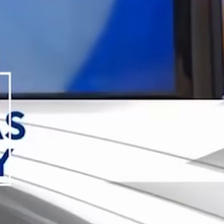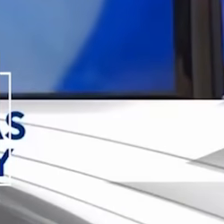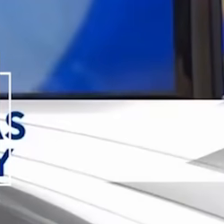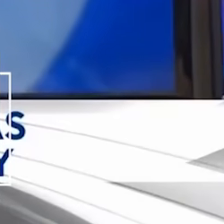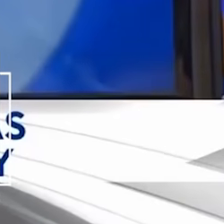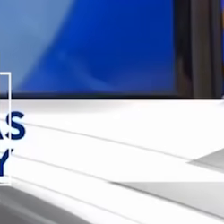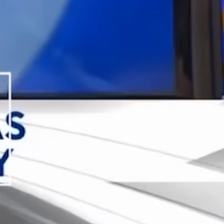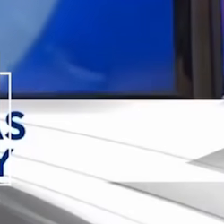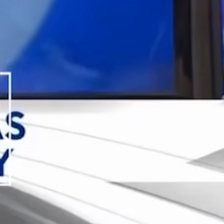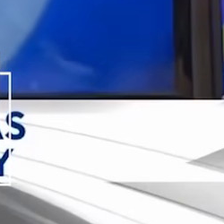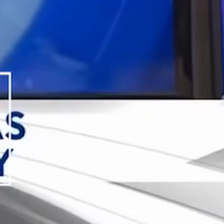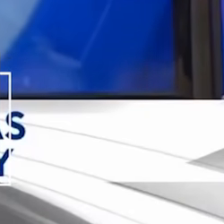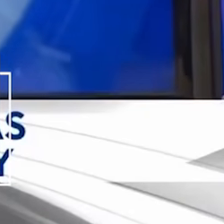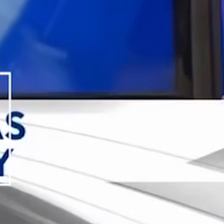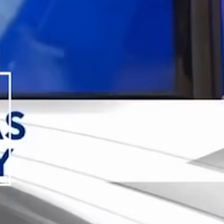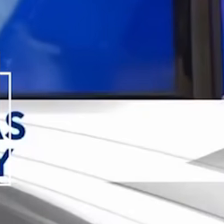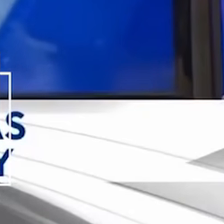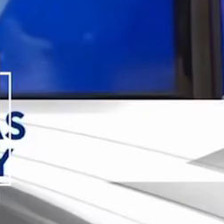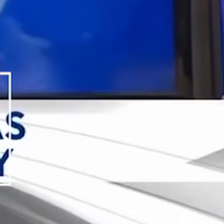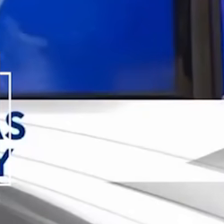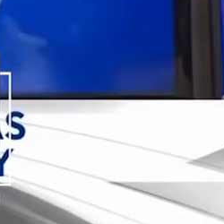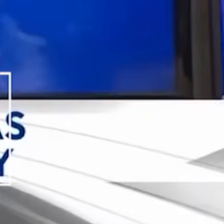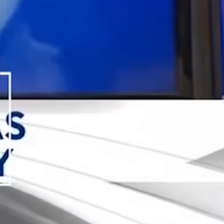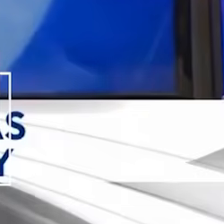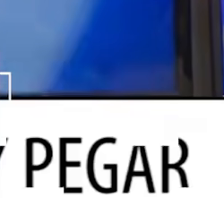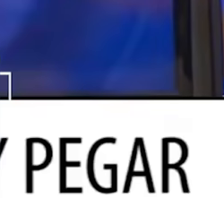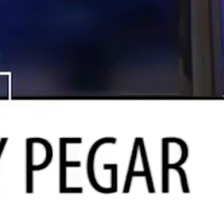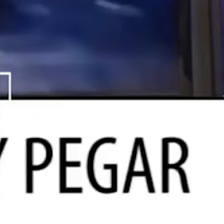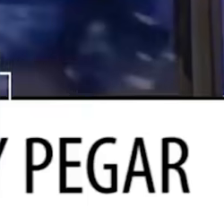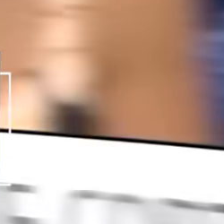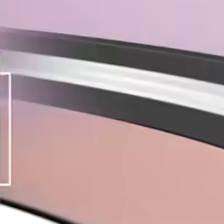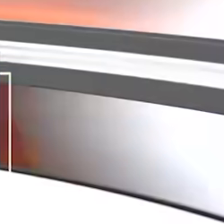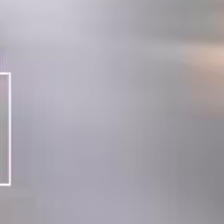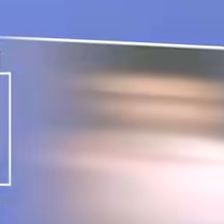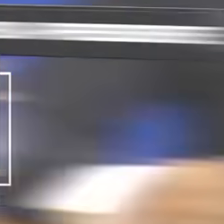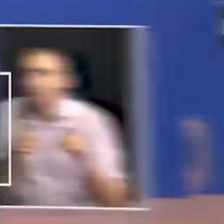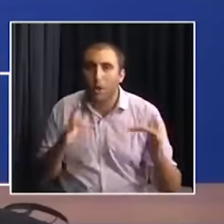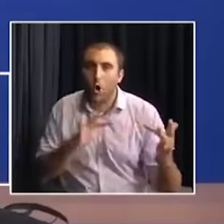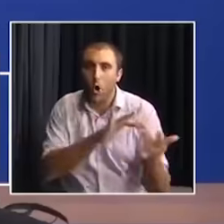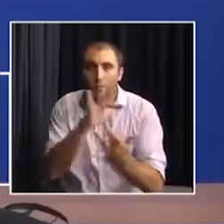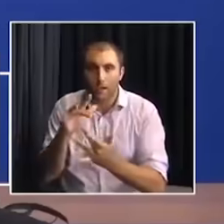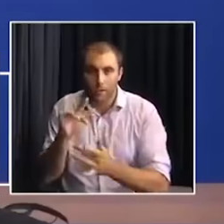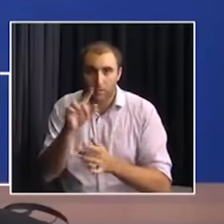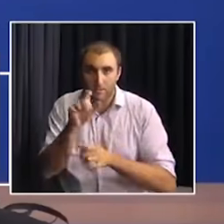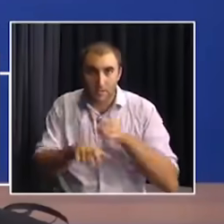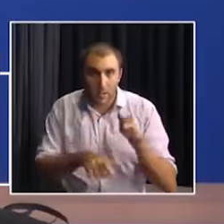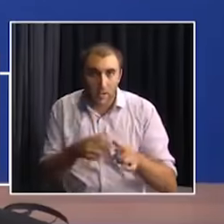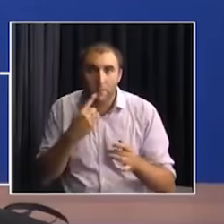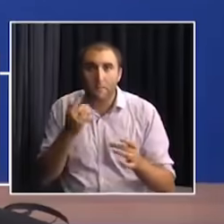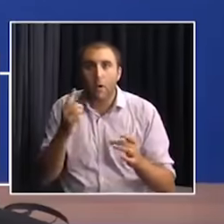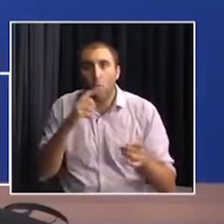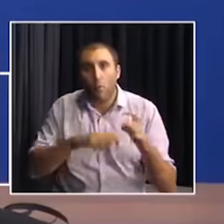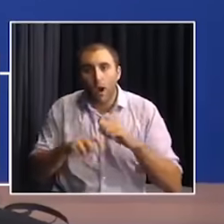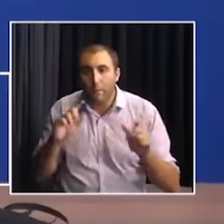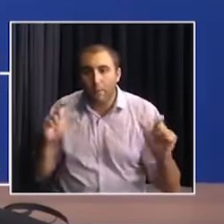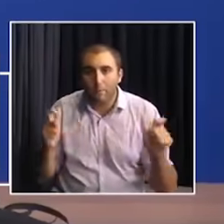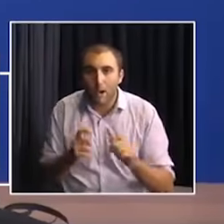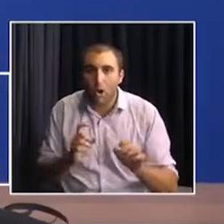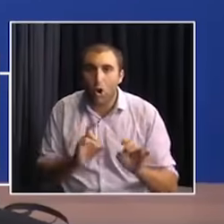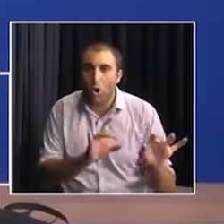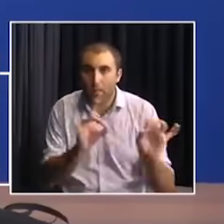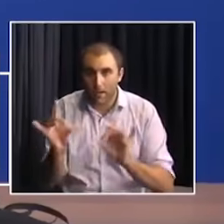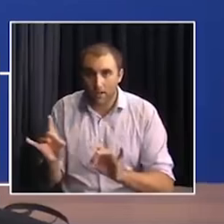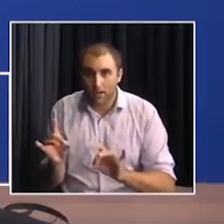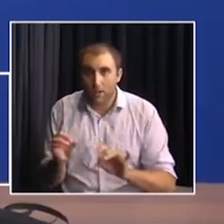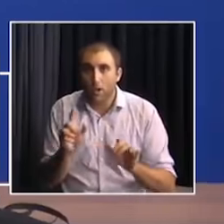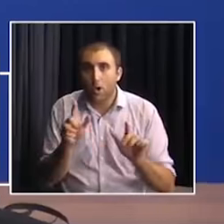esta semana que pasó, fue la que hubo mayor cantidad de casos de contagios. Abro paréntesis. Por más que se tome